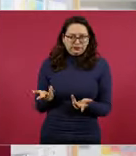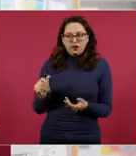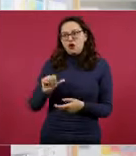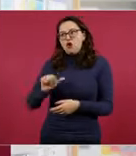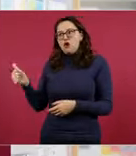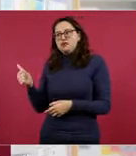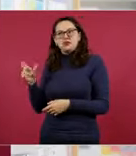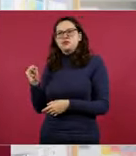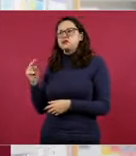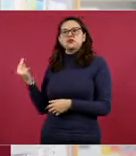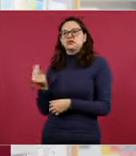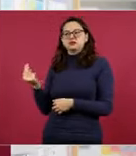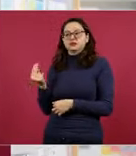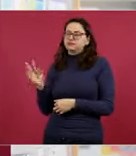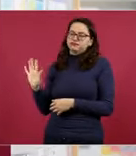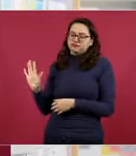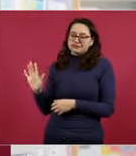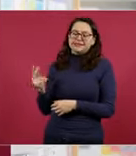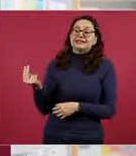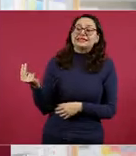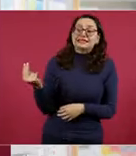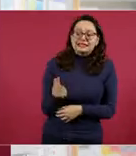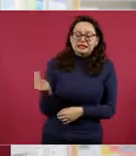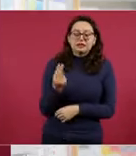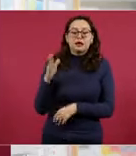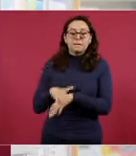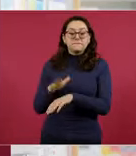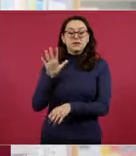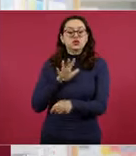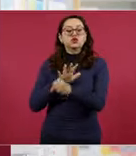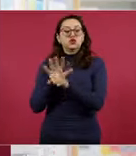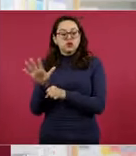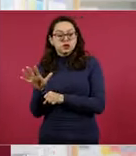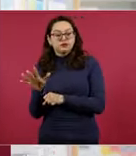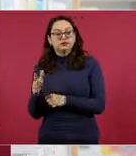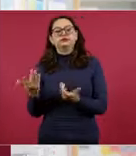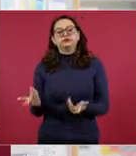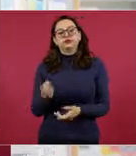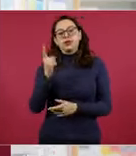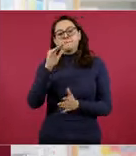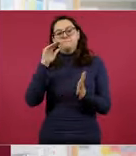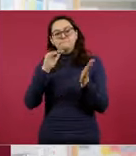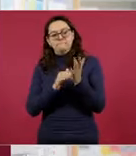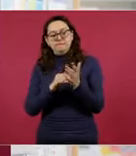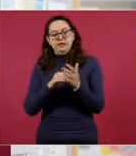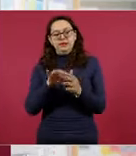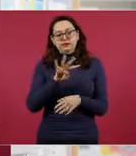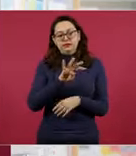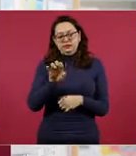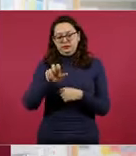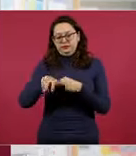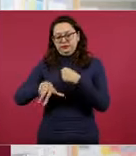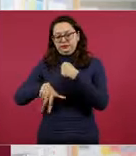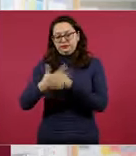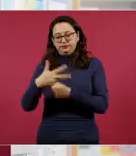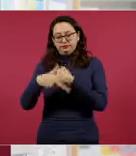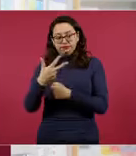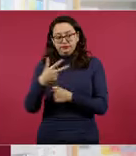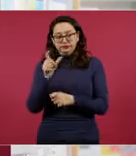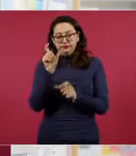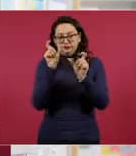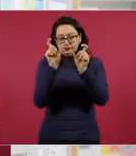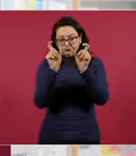ahí concentrados, son estos medicamentos, incluyendo 1.413 de las compras